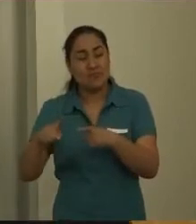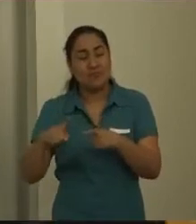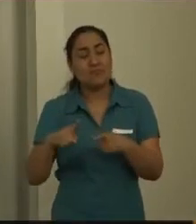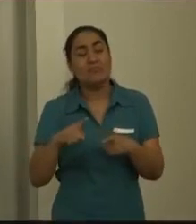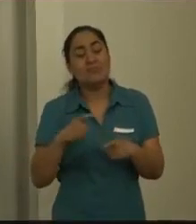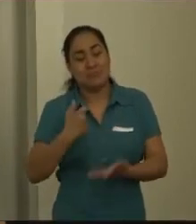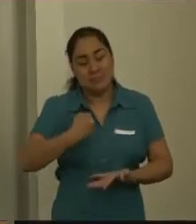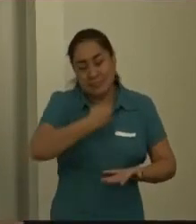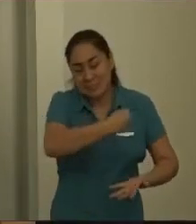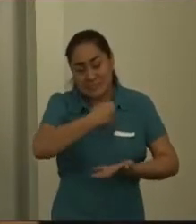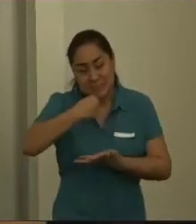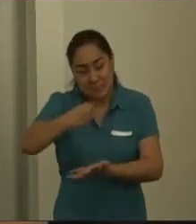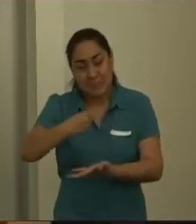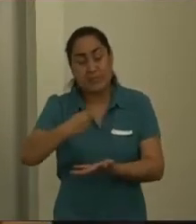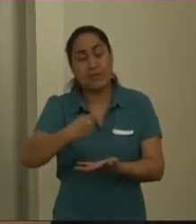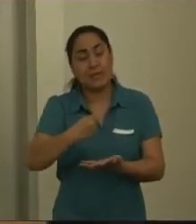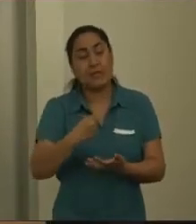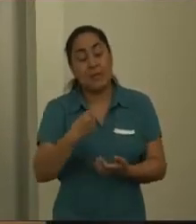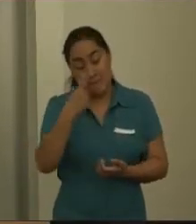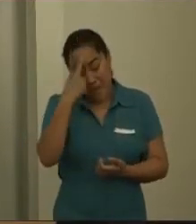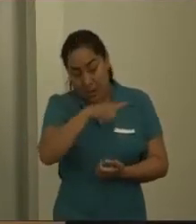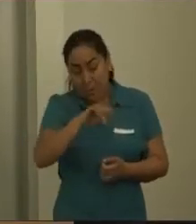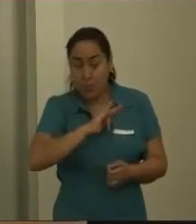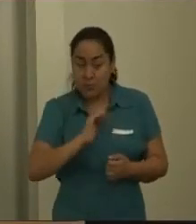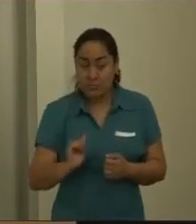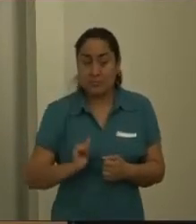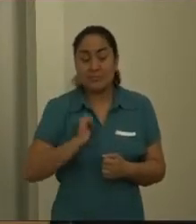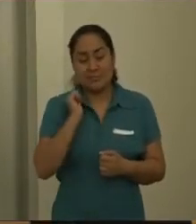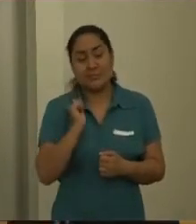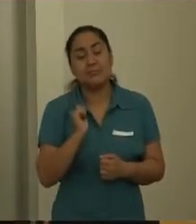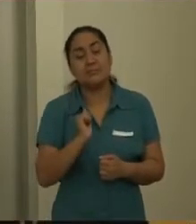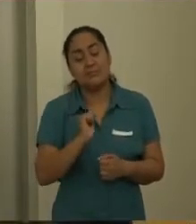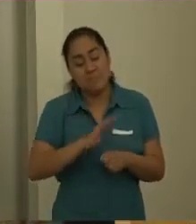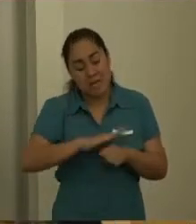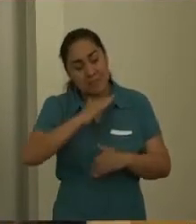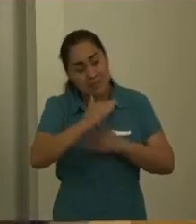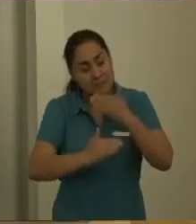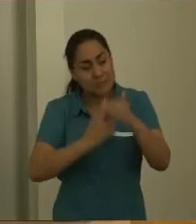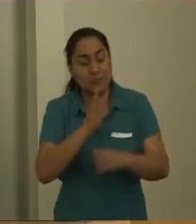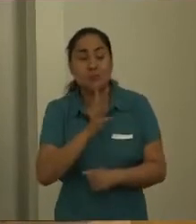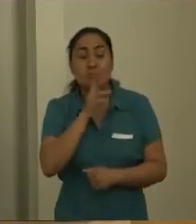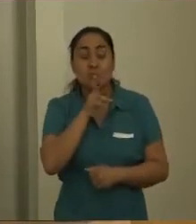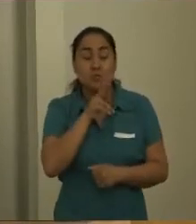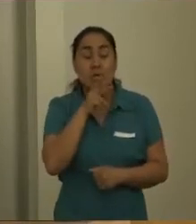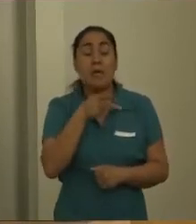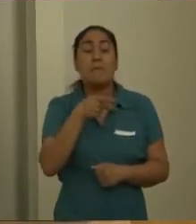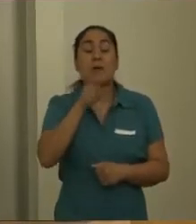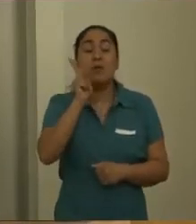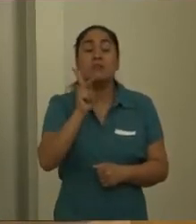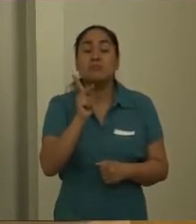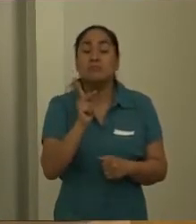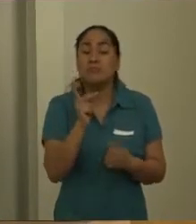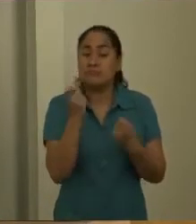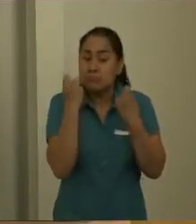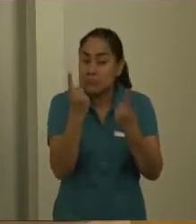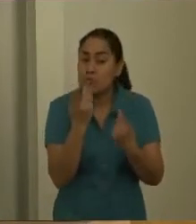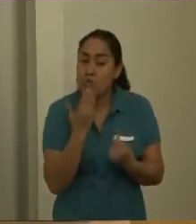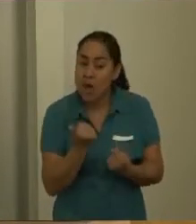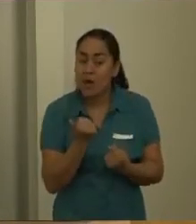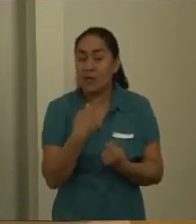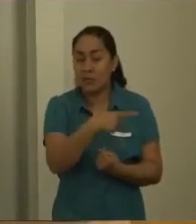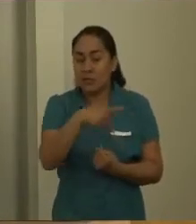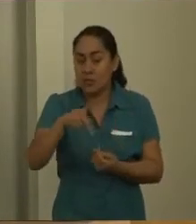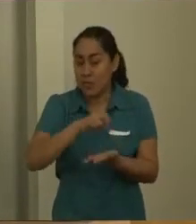inversión que se les presentan como opción para alcanzar el progreso sin que se le reconozcan plenamente sus derechos